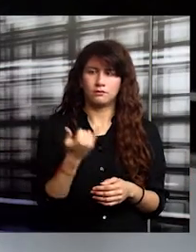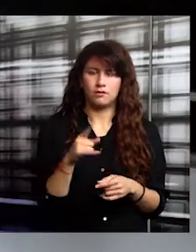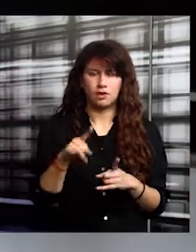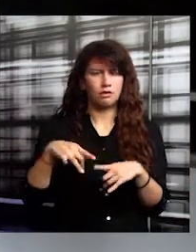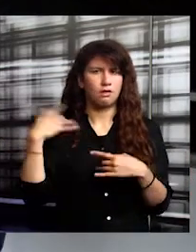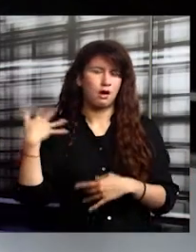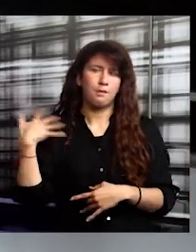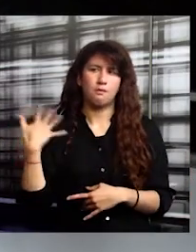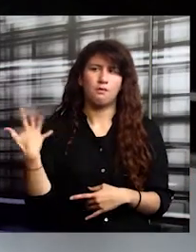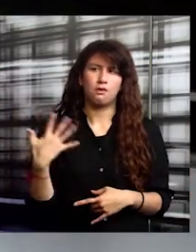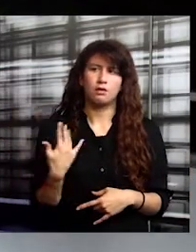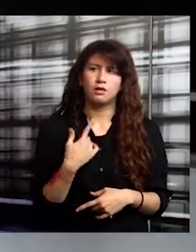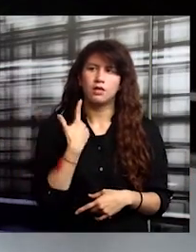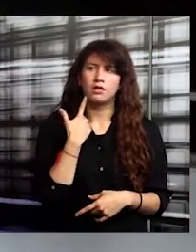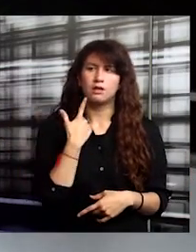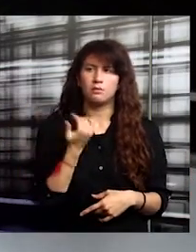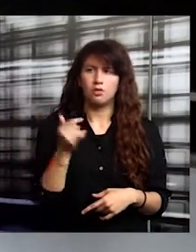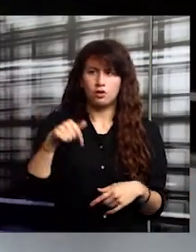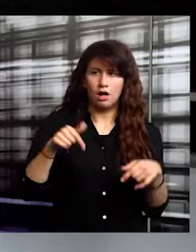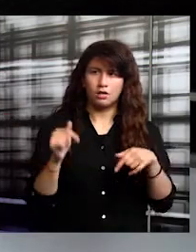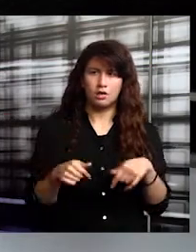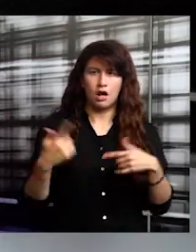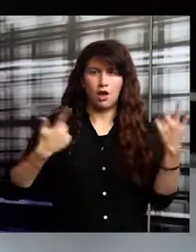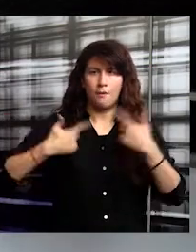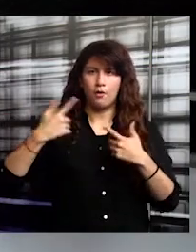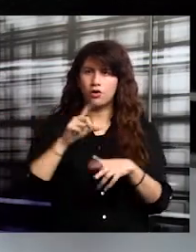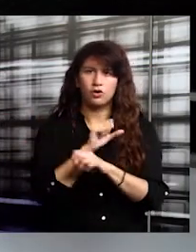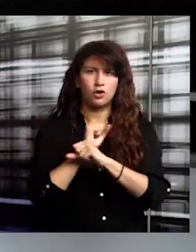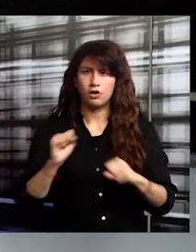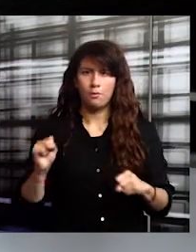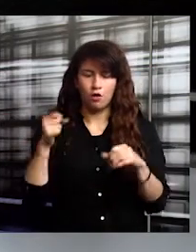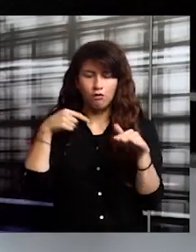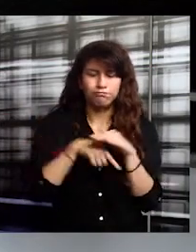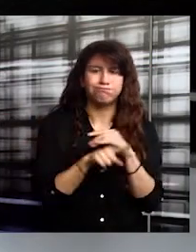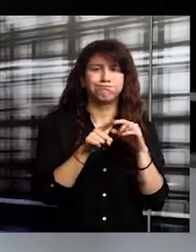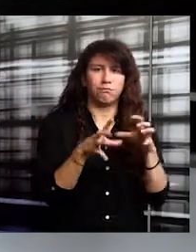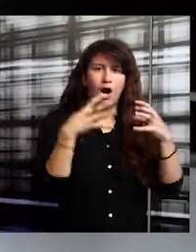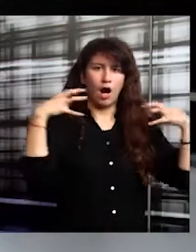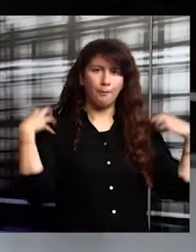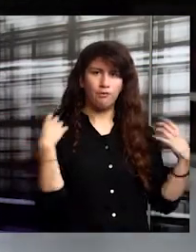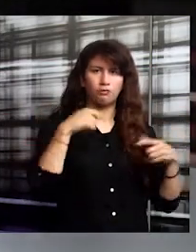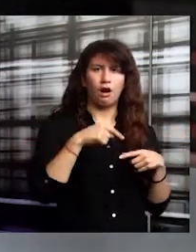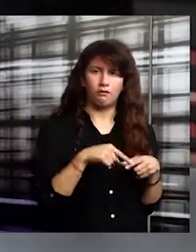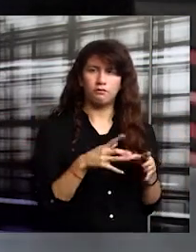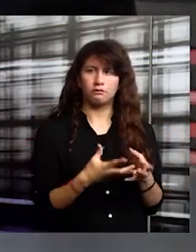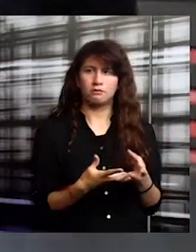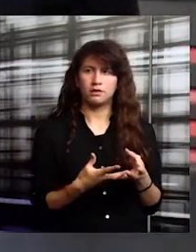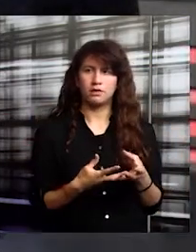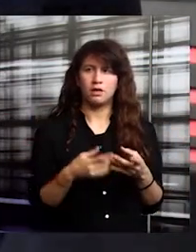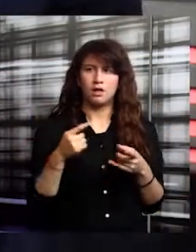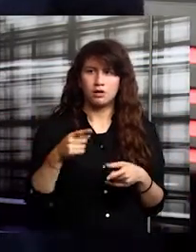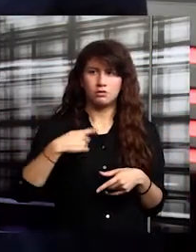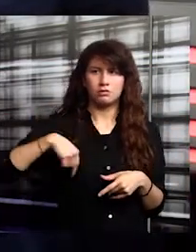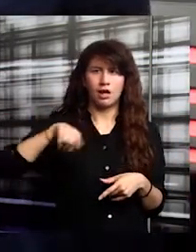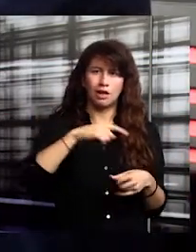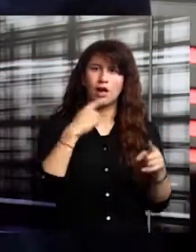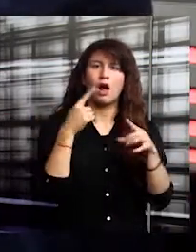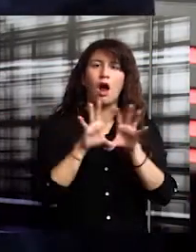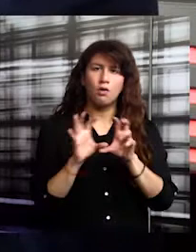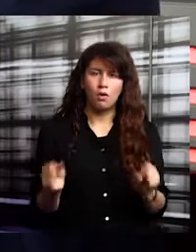se pueden atribuir este cambio. Ellos se pueden atribuir este acuerdo que conversaron, que demostraron de que podían de alguna